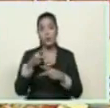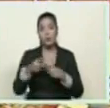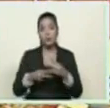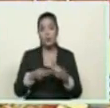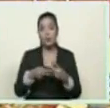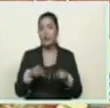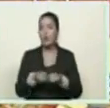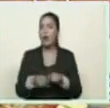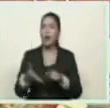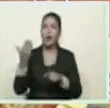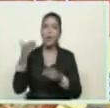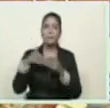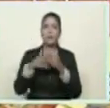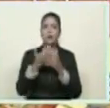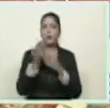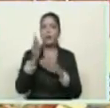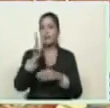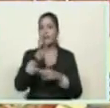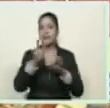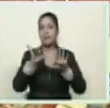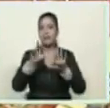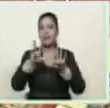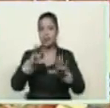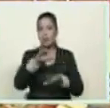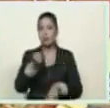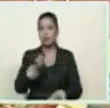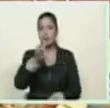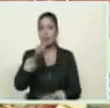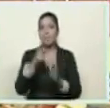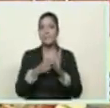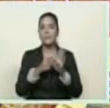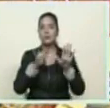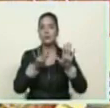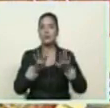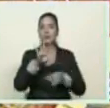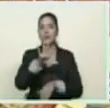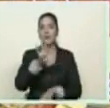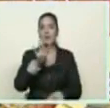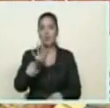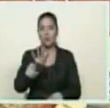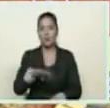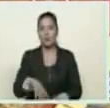como el de aquella madrugada del 28 de julio de 1954